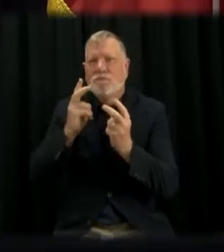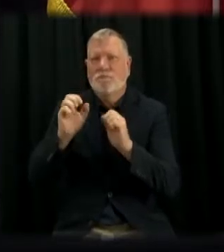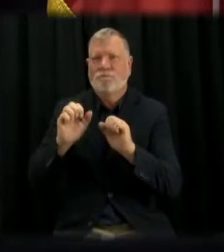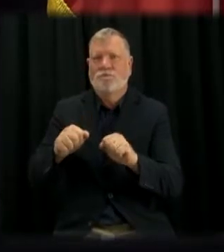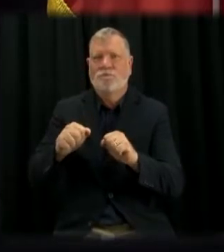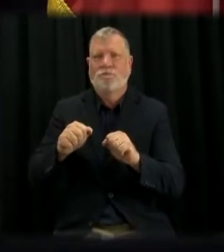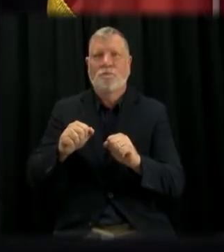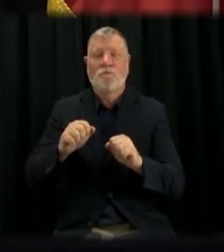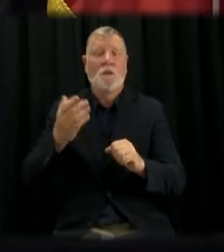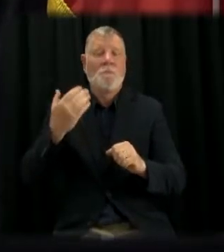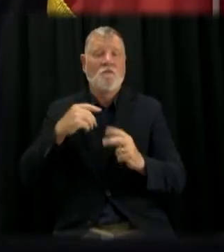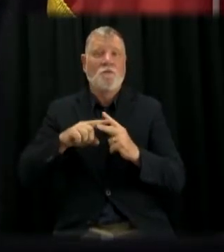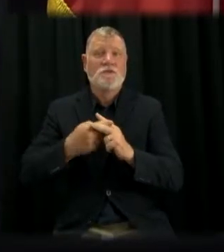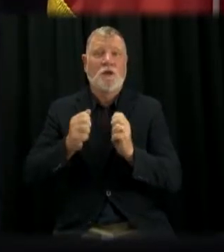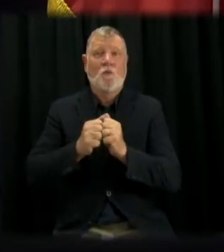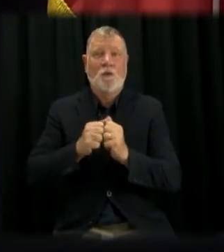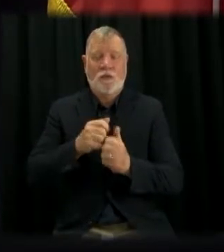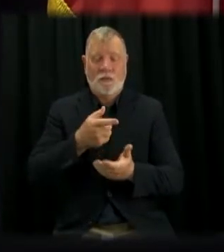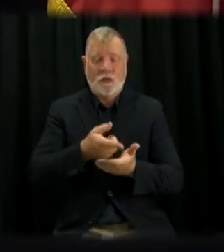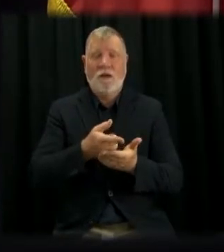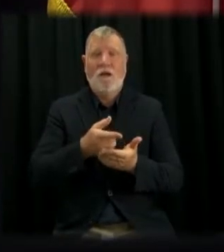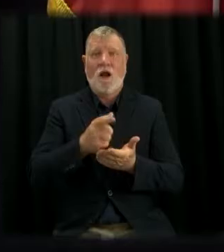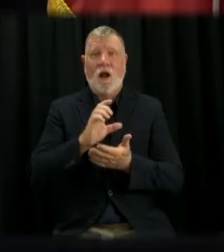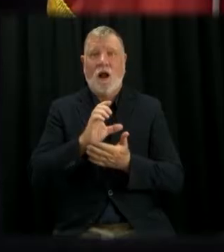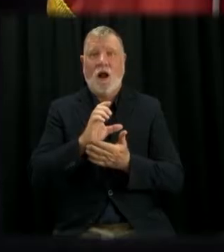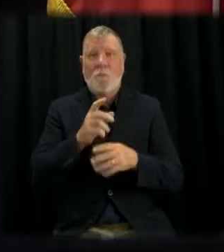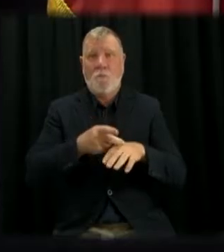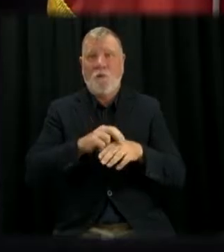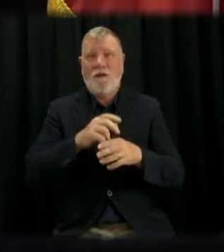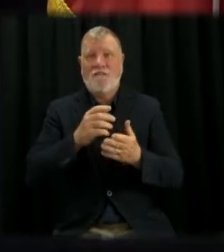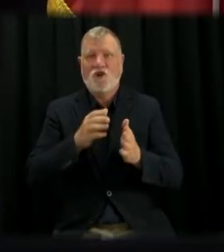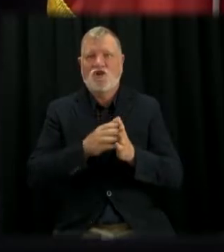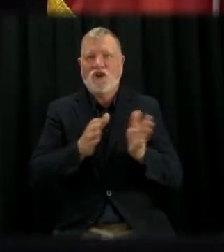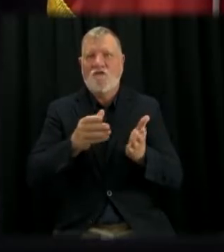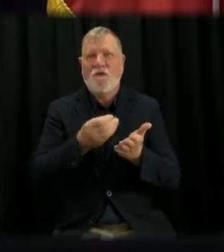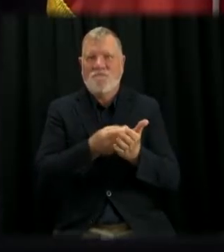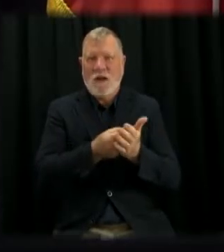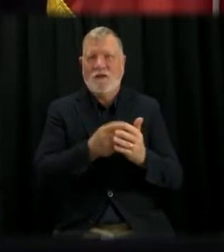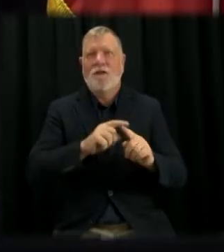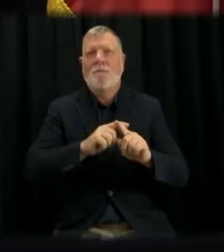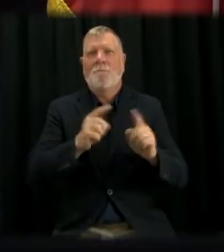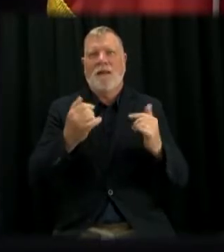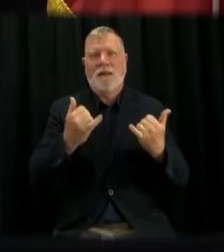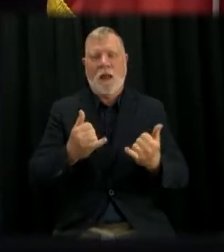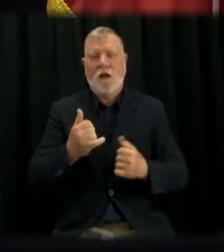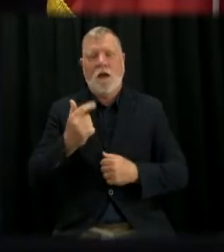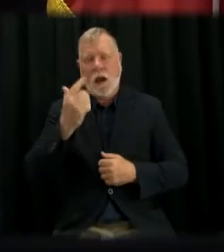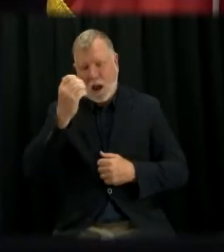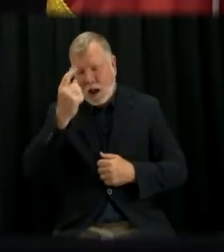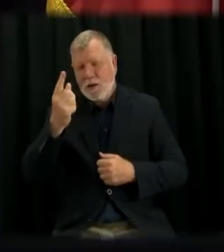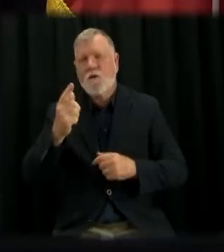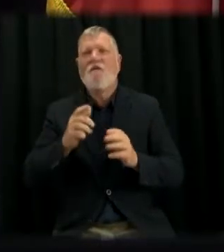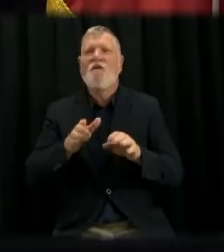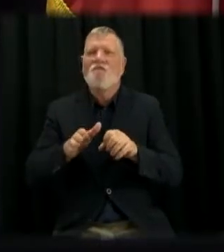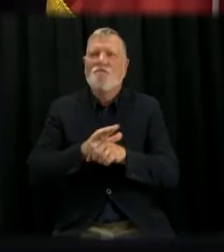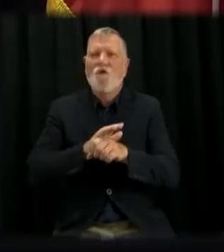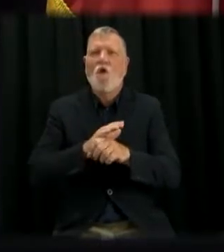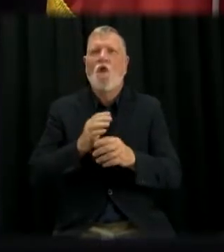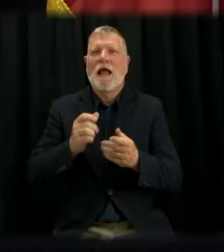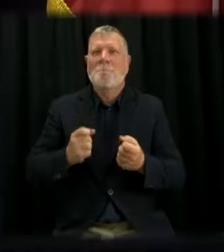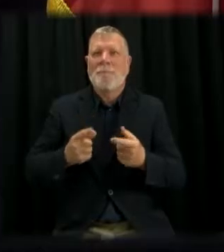y más transparente. Antes comenzábamos solamente mirando los fondos generales del gobierno. Ahora tenemos un entendimiento mucho mejor de todos los